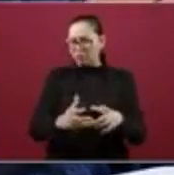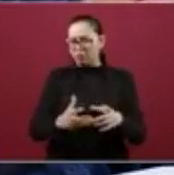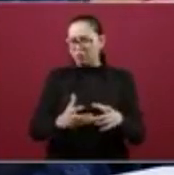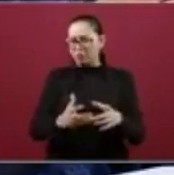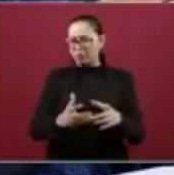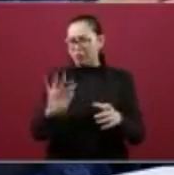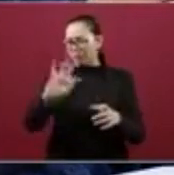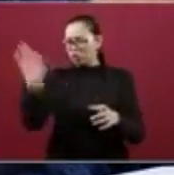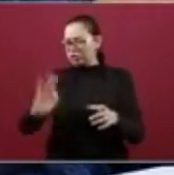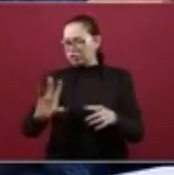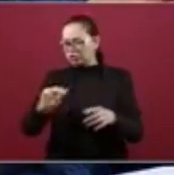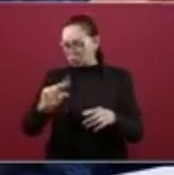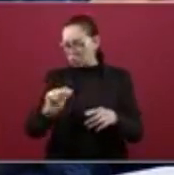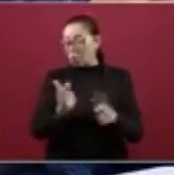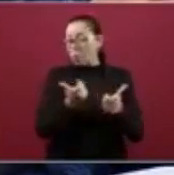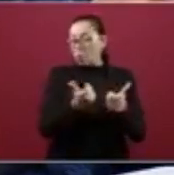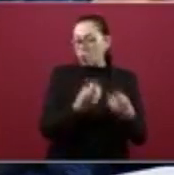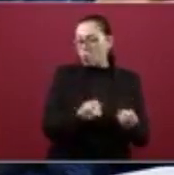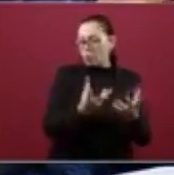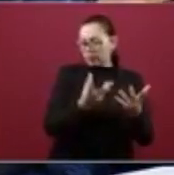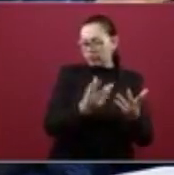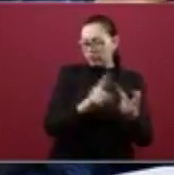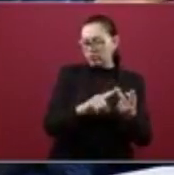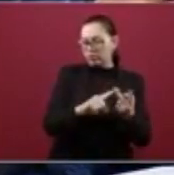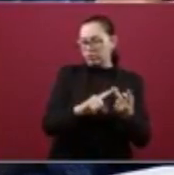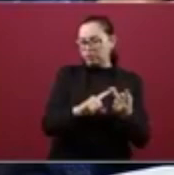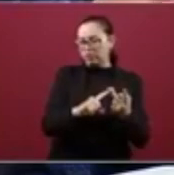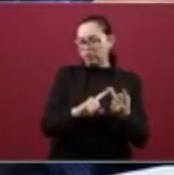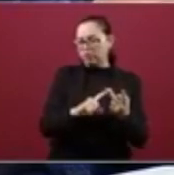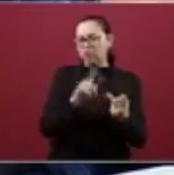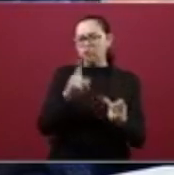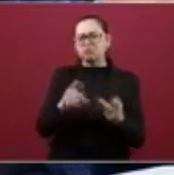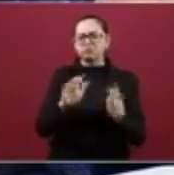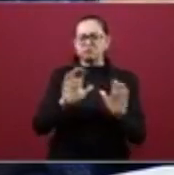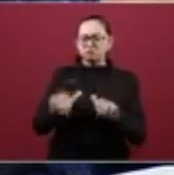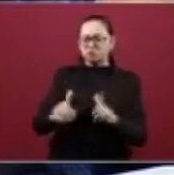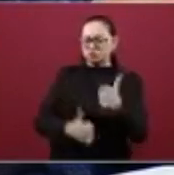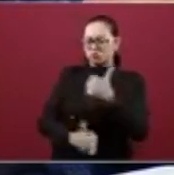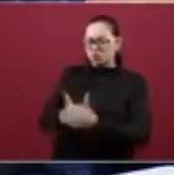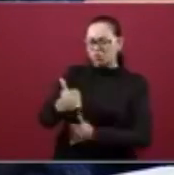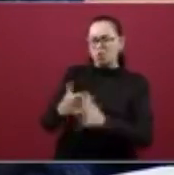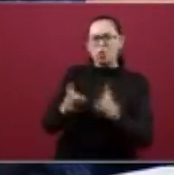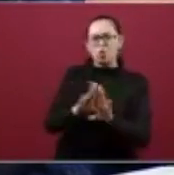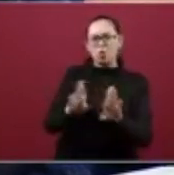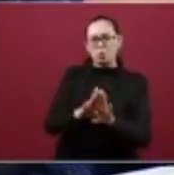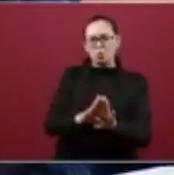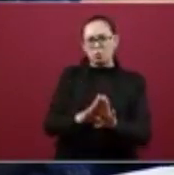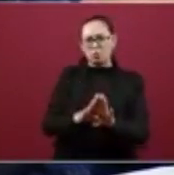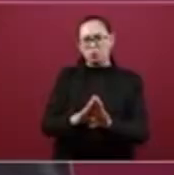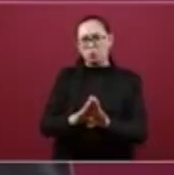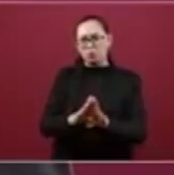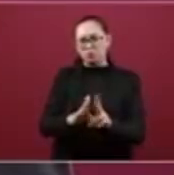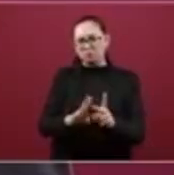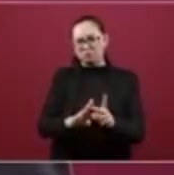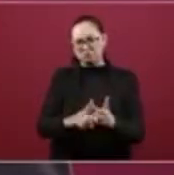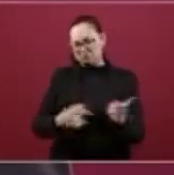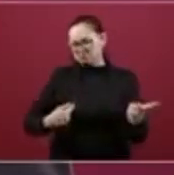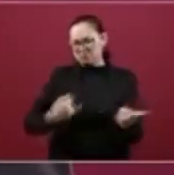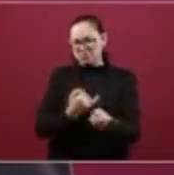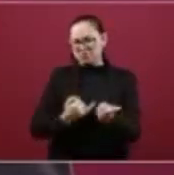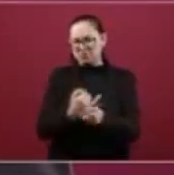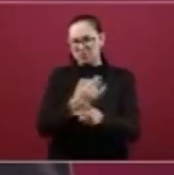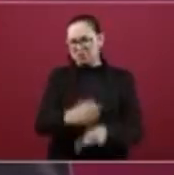solamente el porcentaje. ¿Y cómo fue que se dio esta contratación? ¿Si fue por adjudicación directa